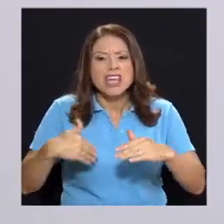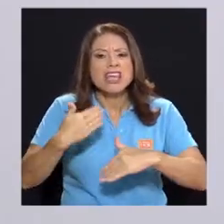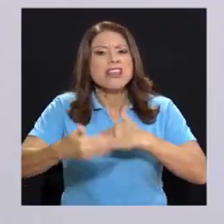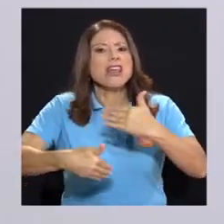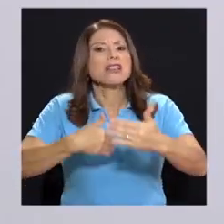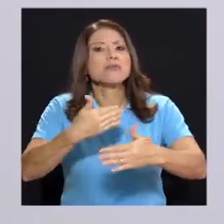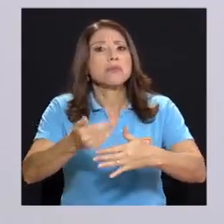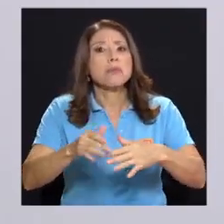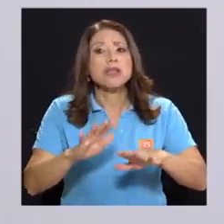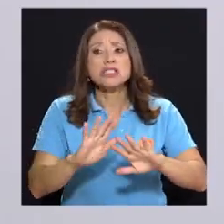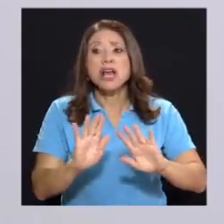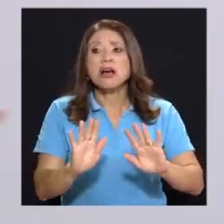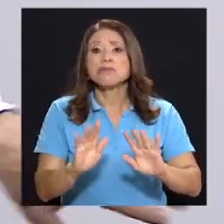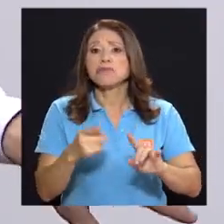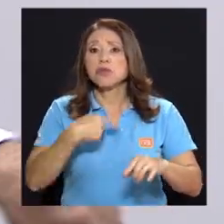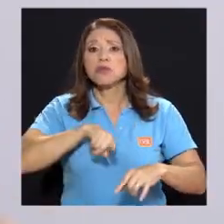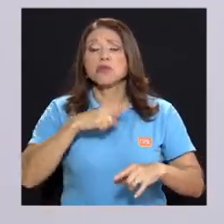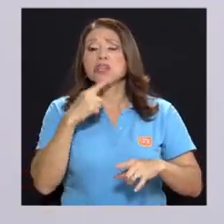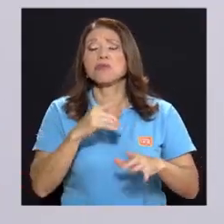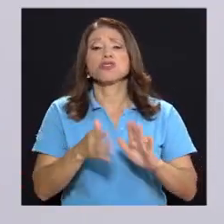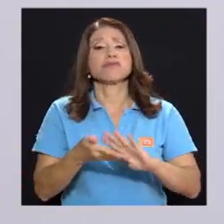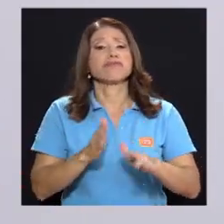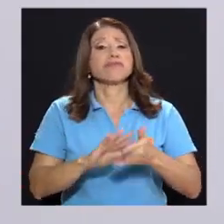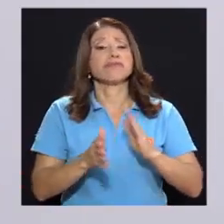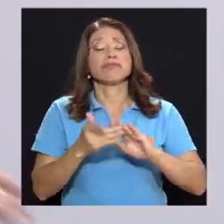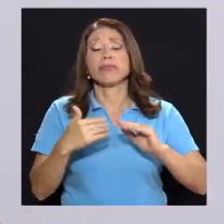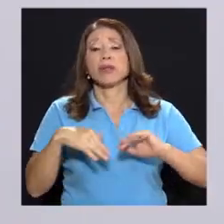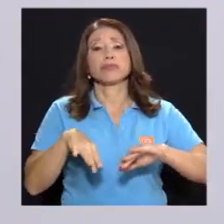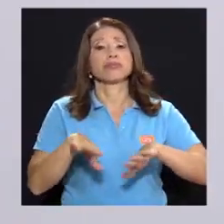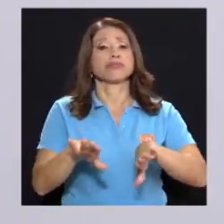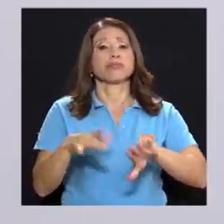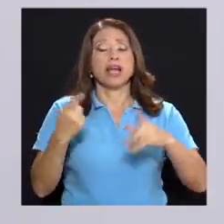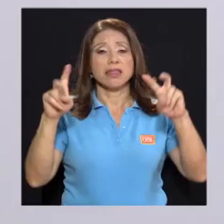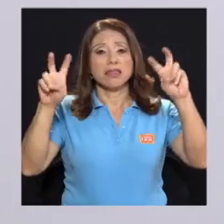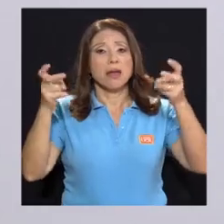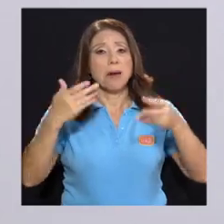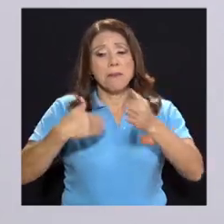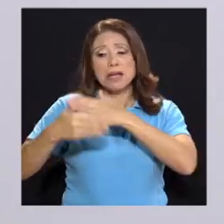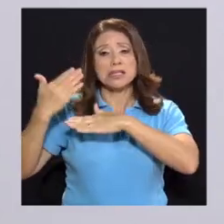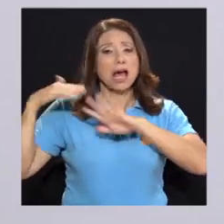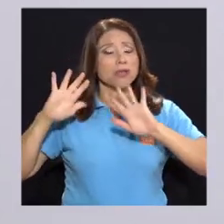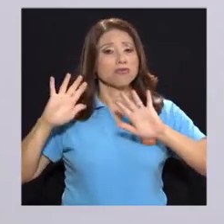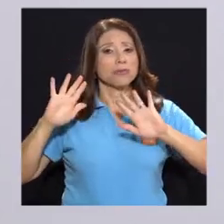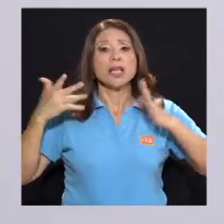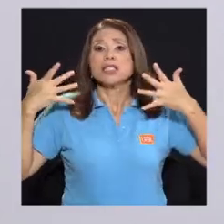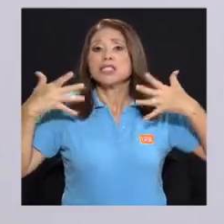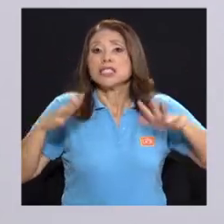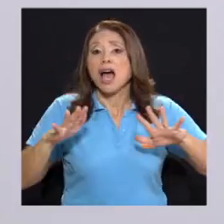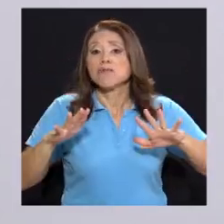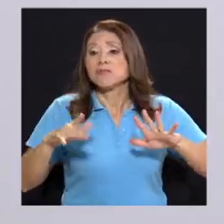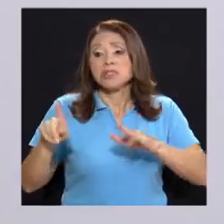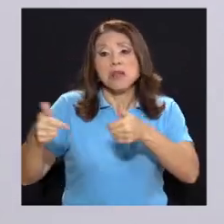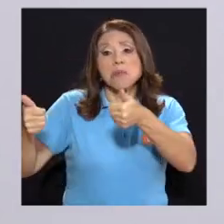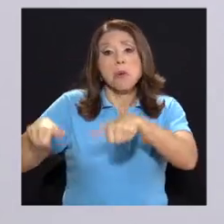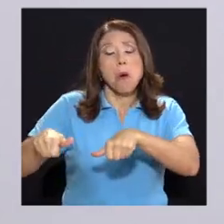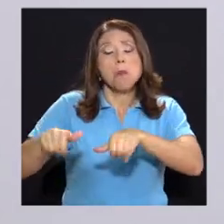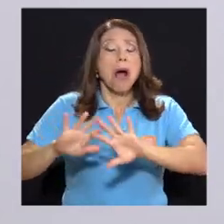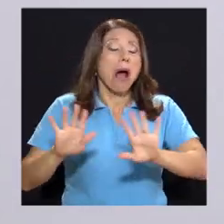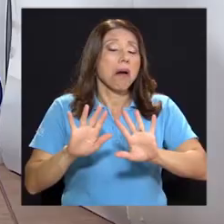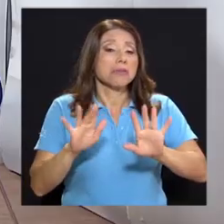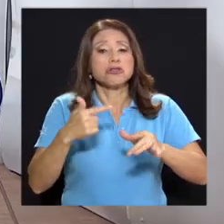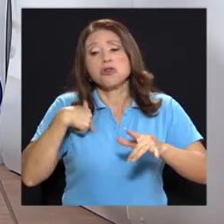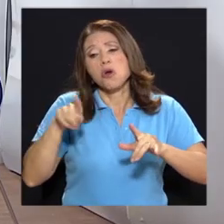le dirigimos este fue tema pasado ya se aprobó lo que se aprobó estoy de acuerdo no es en desacuerdo pero